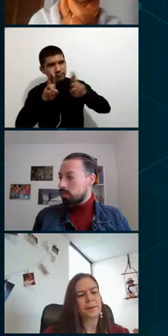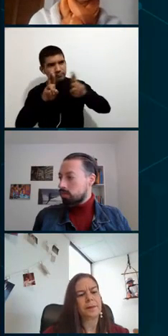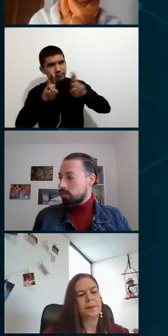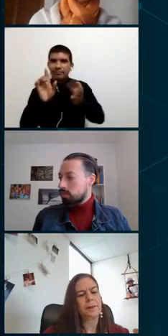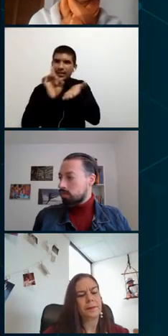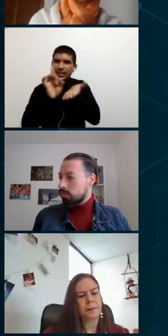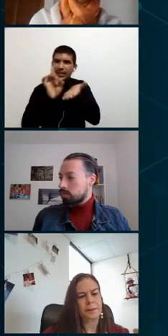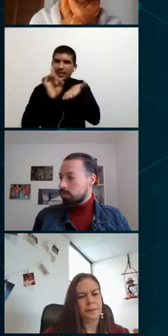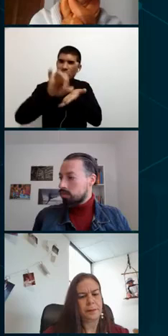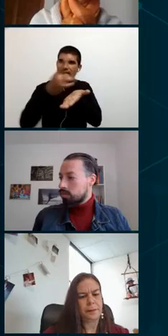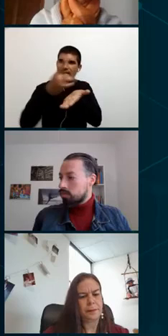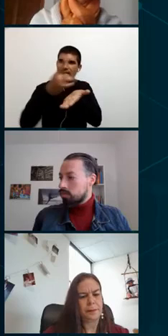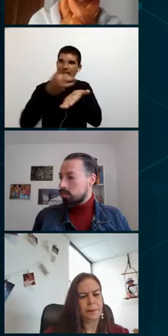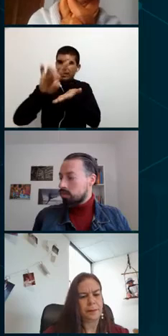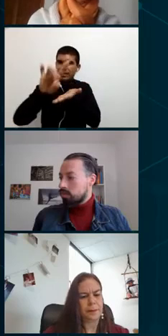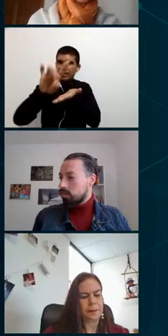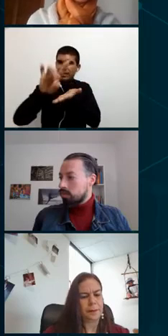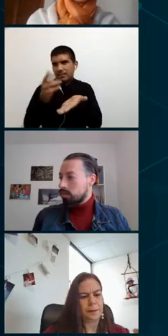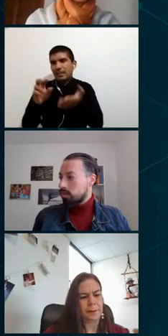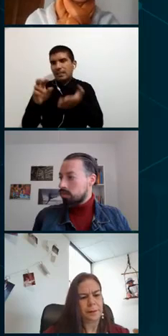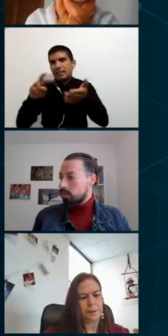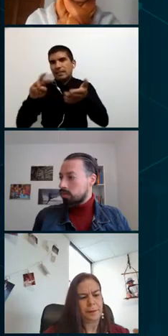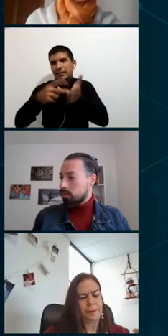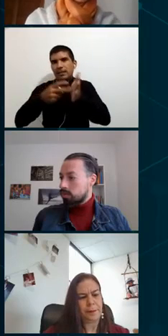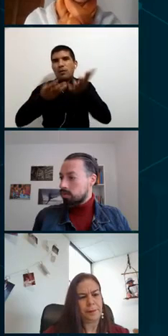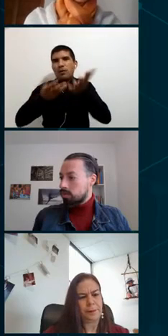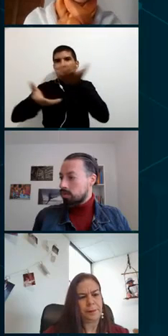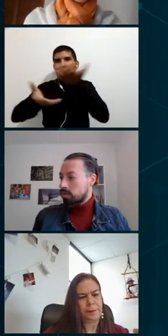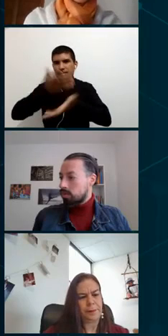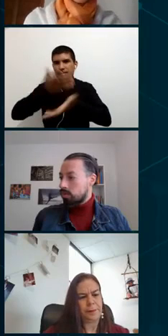colaborativo como nos lo soñamos.